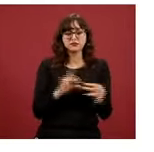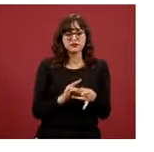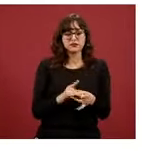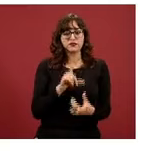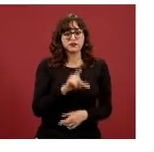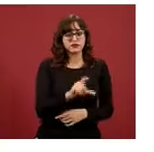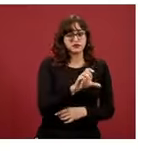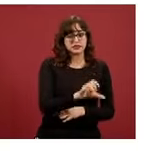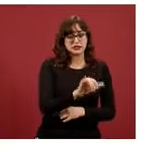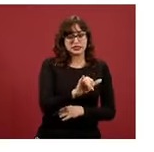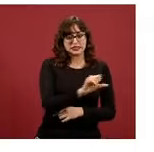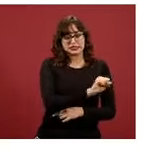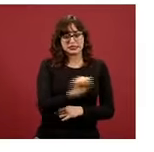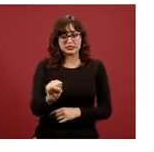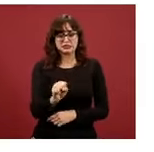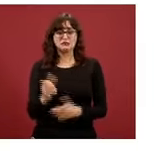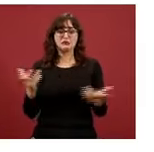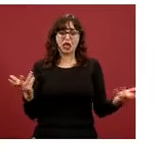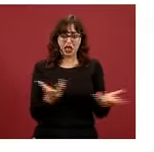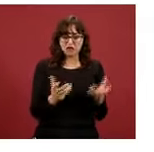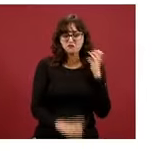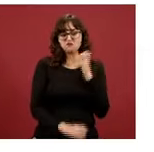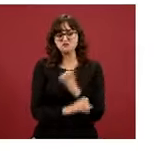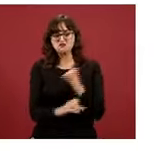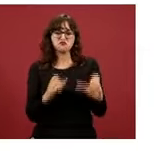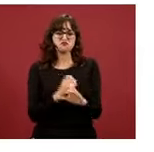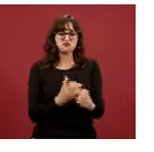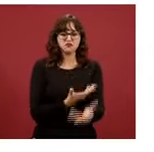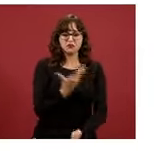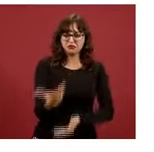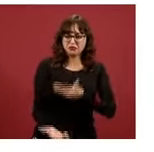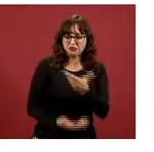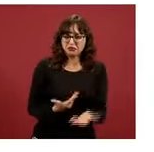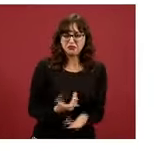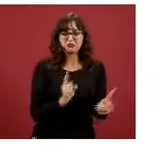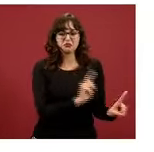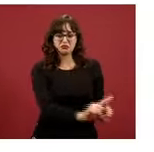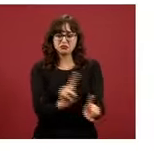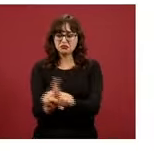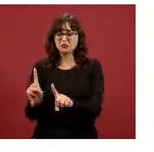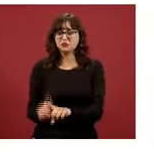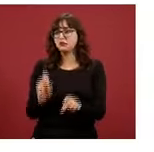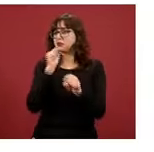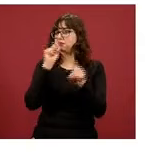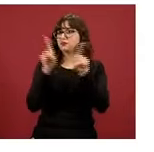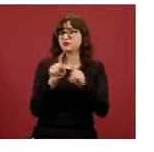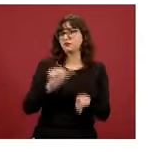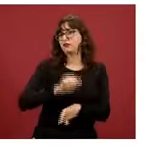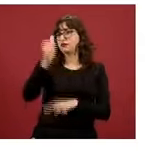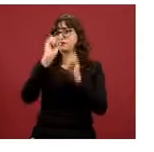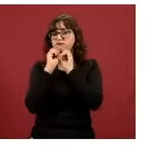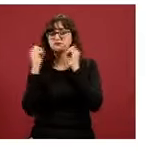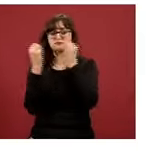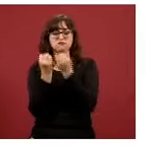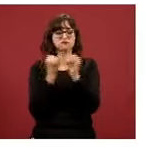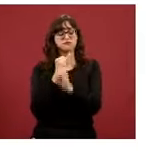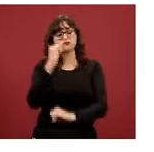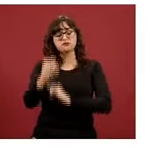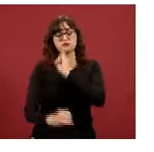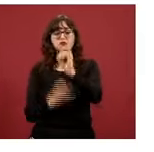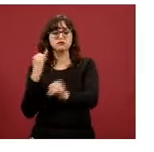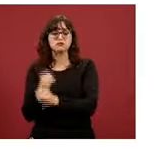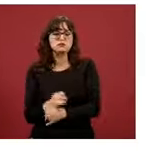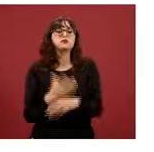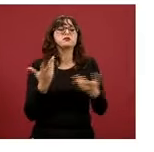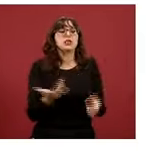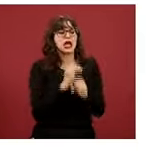por la conferencia que como otros organismos multilaterales se centran sobre todo en